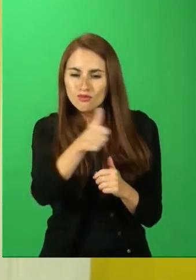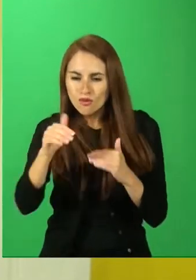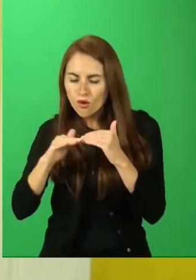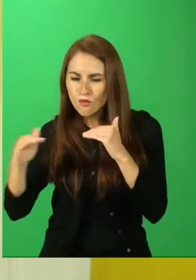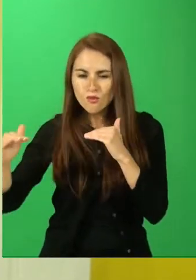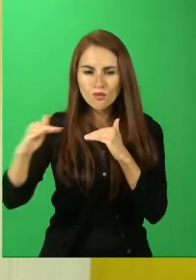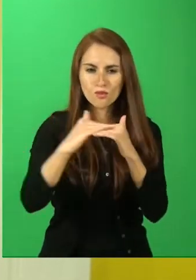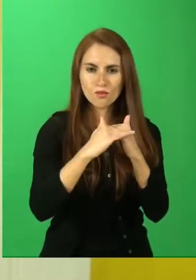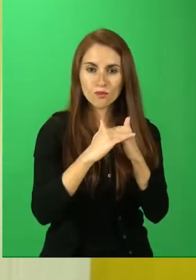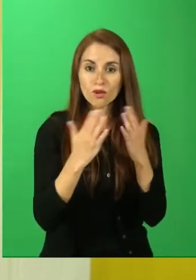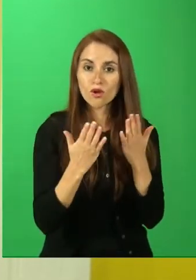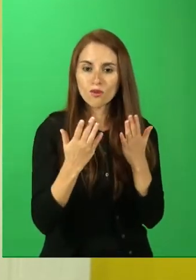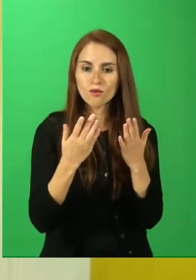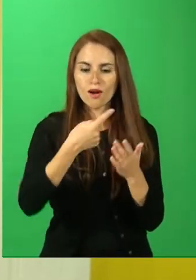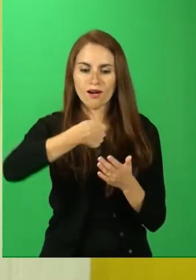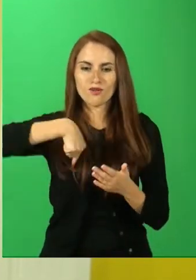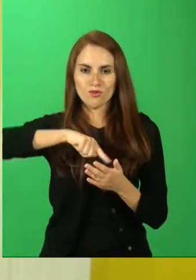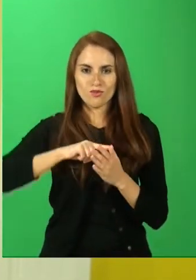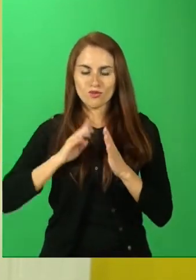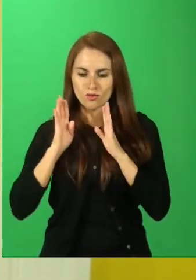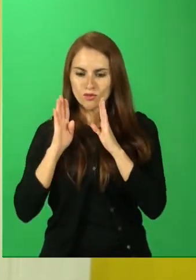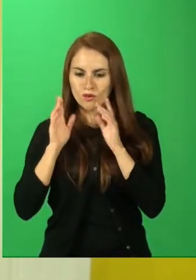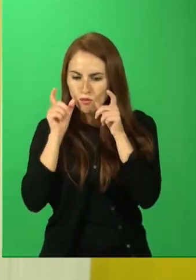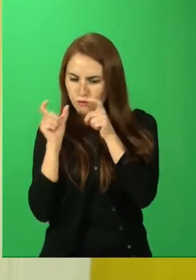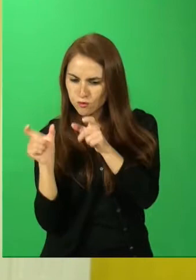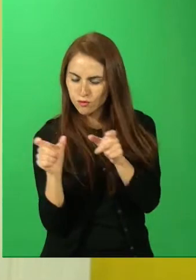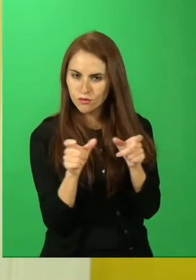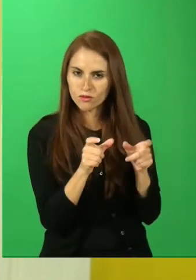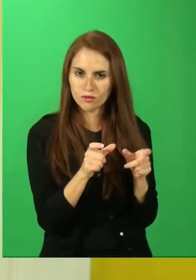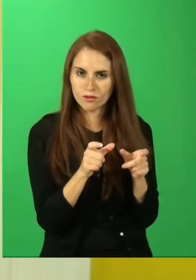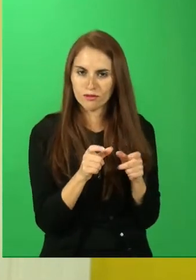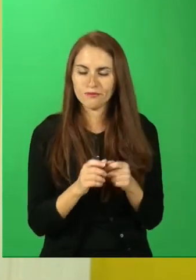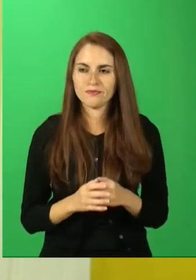que controlarlo, organizarlo y dirigirlo todo.